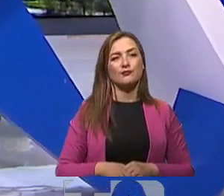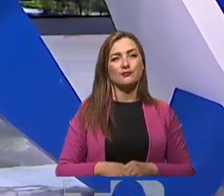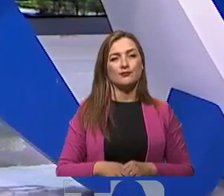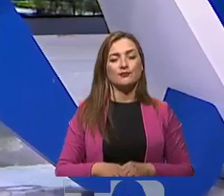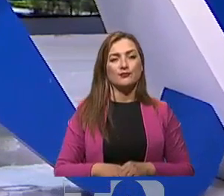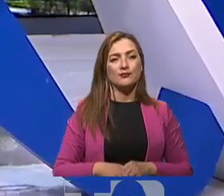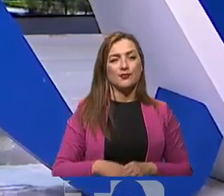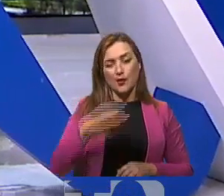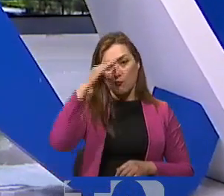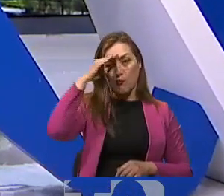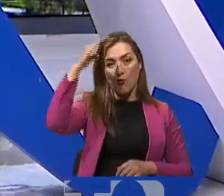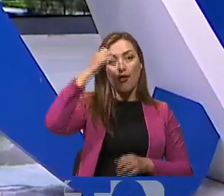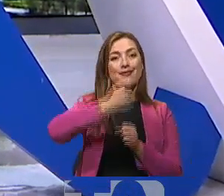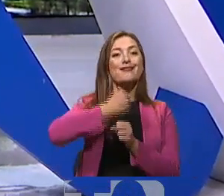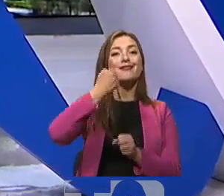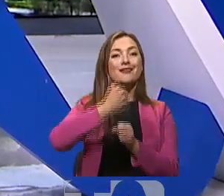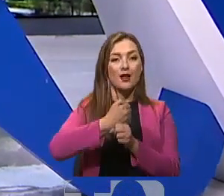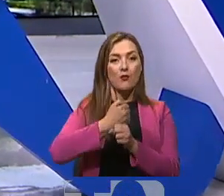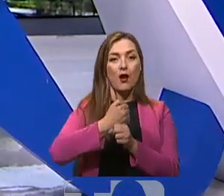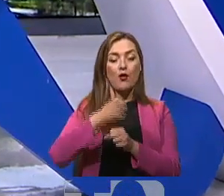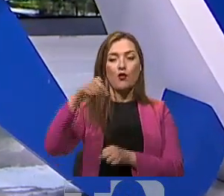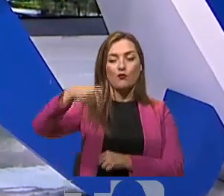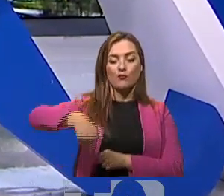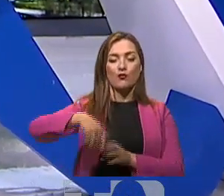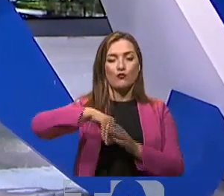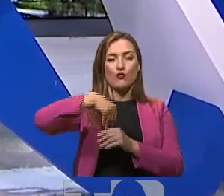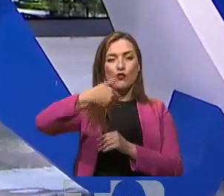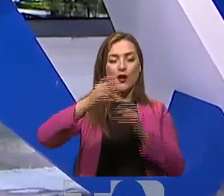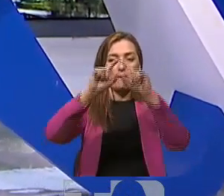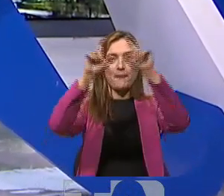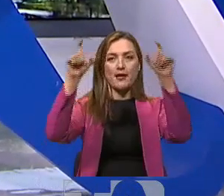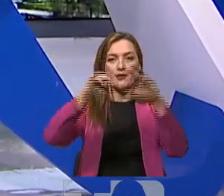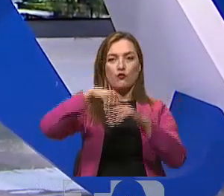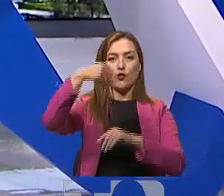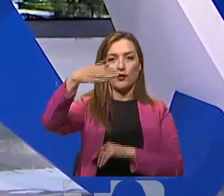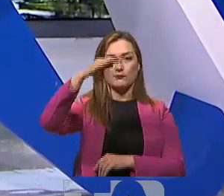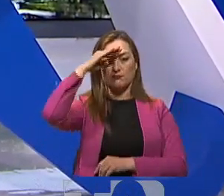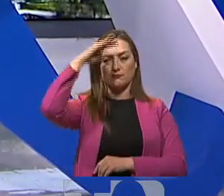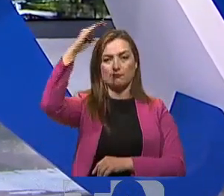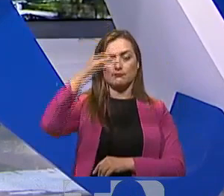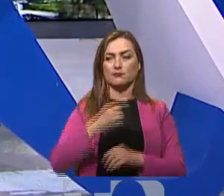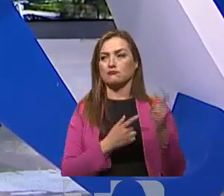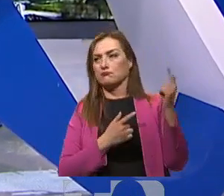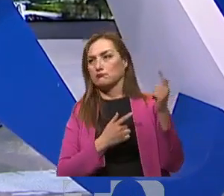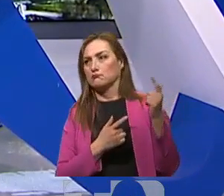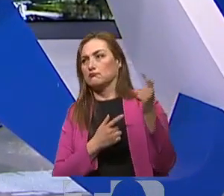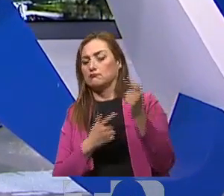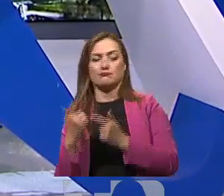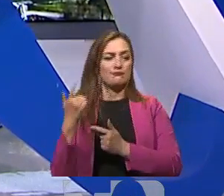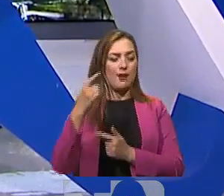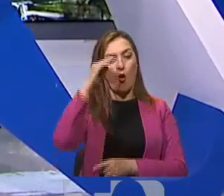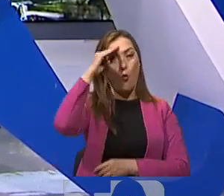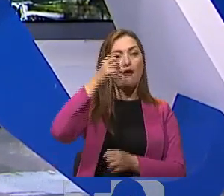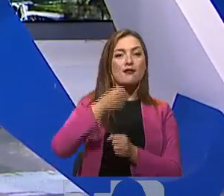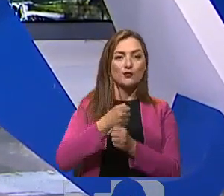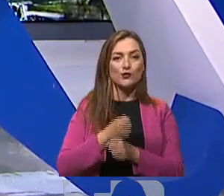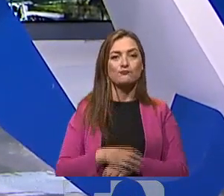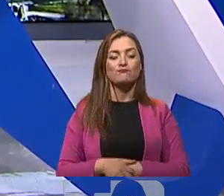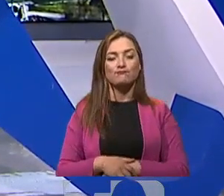los guarditas que hacen su labor ahora, enfrentándose también a tantas cosas, ¿no? Así que desde